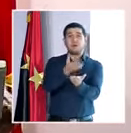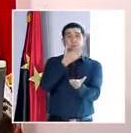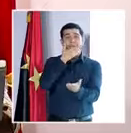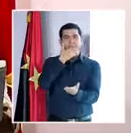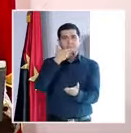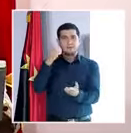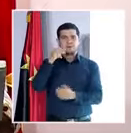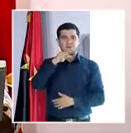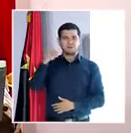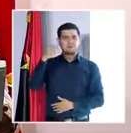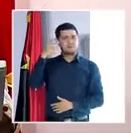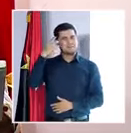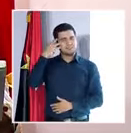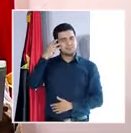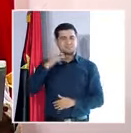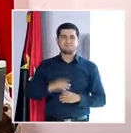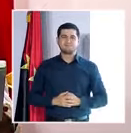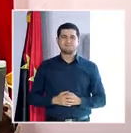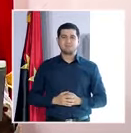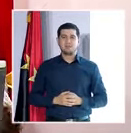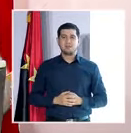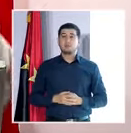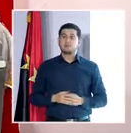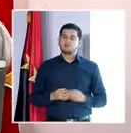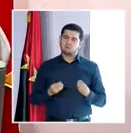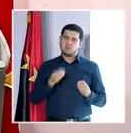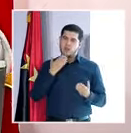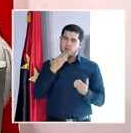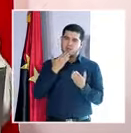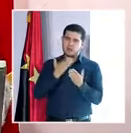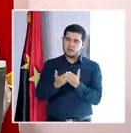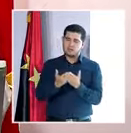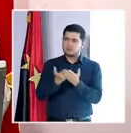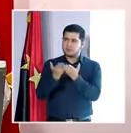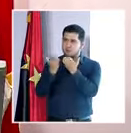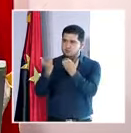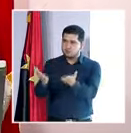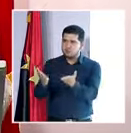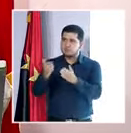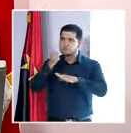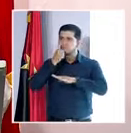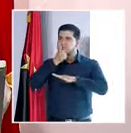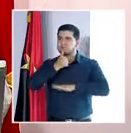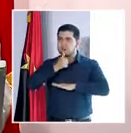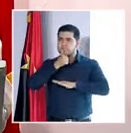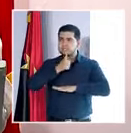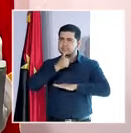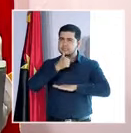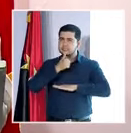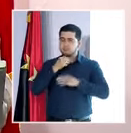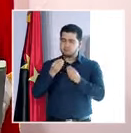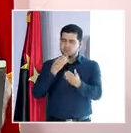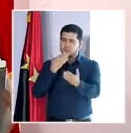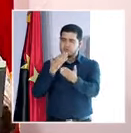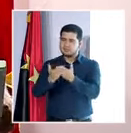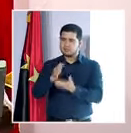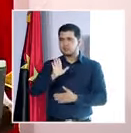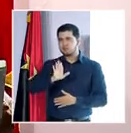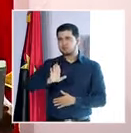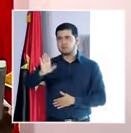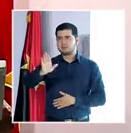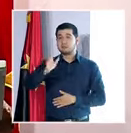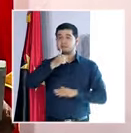de Santander. Muchas gracias a todos ustedes por la paciencia, por la disponibilidad